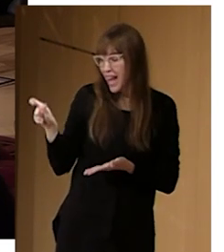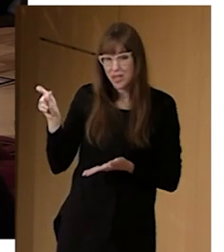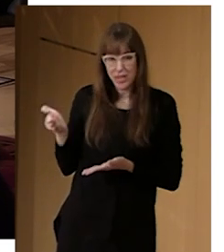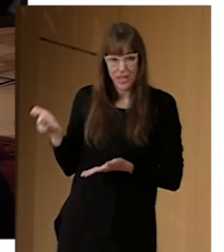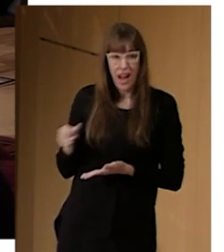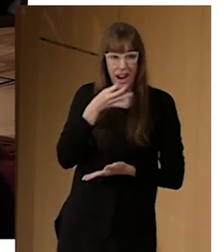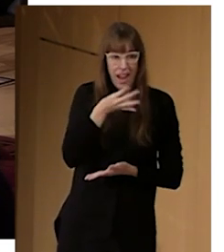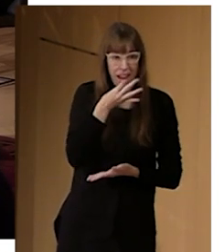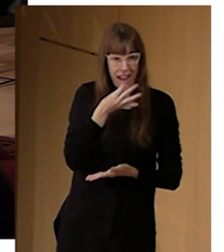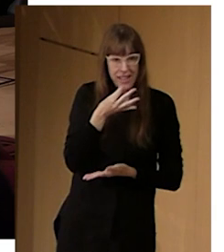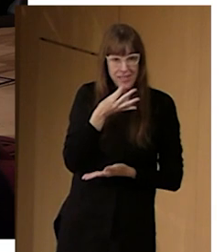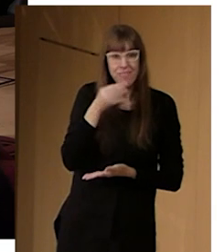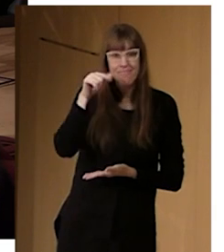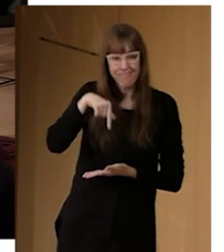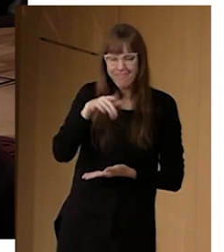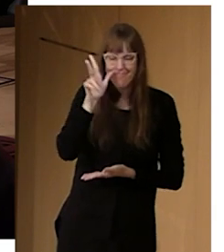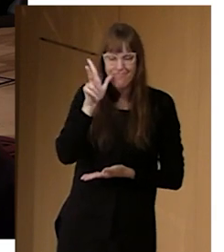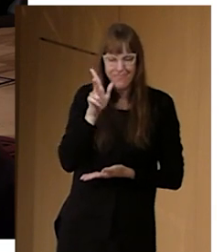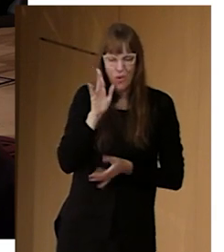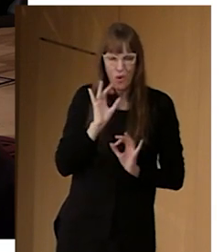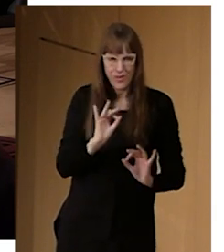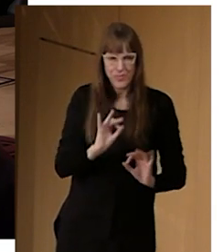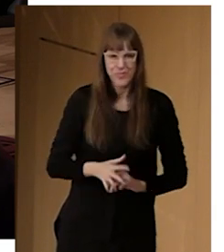que es un lujo